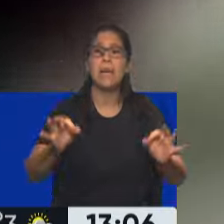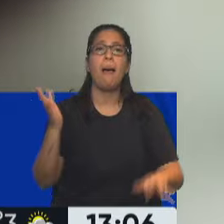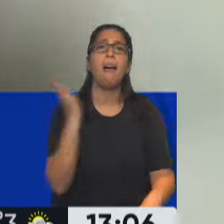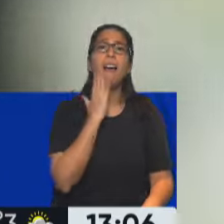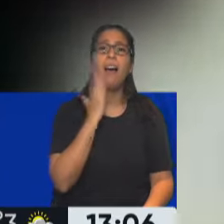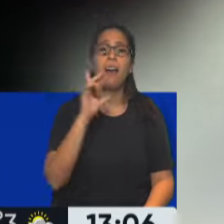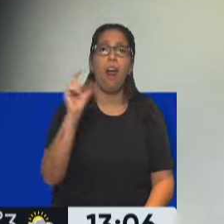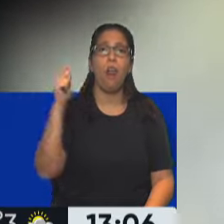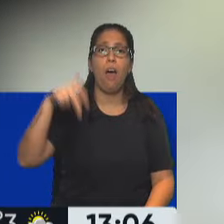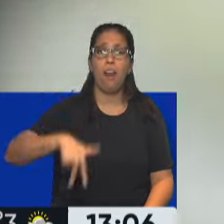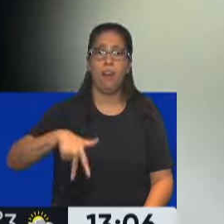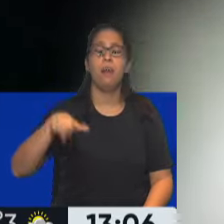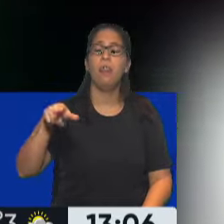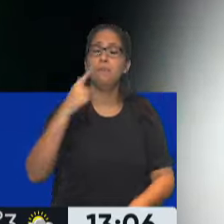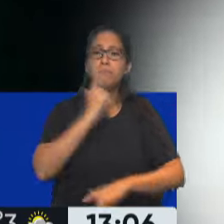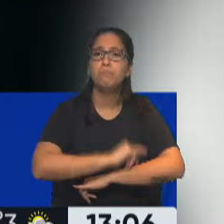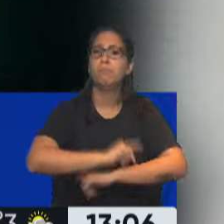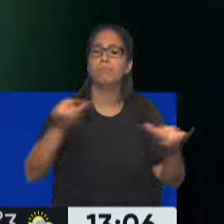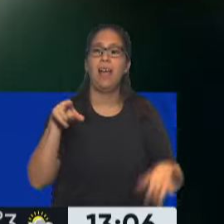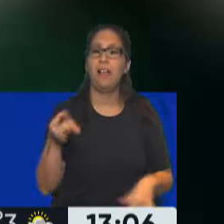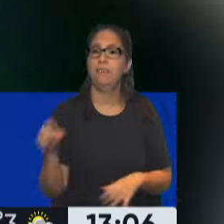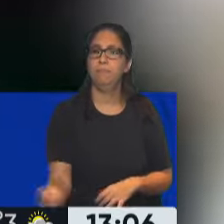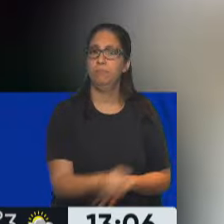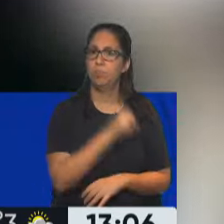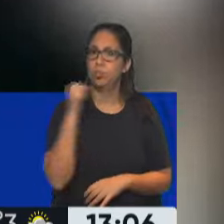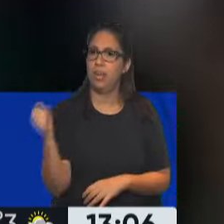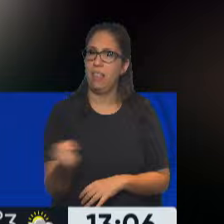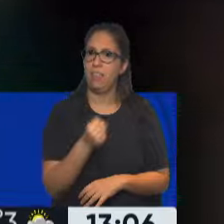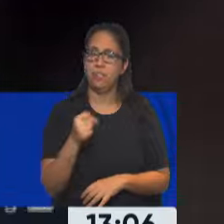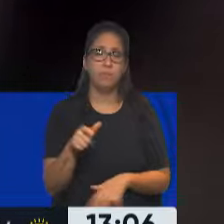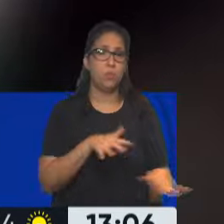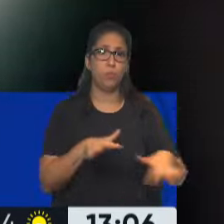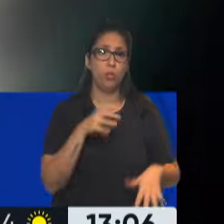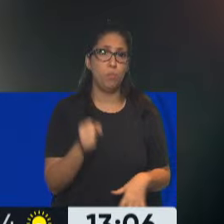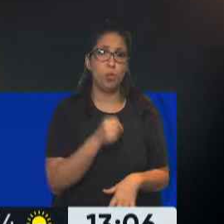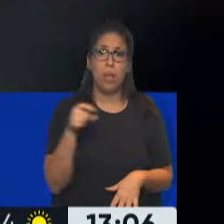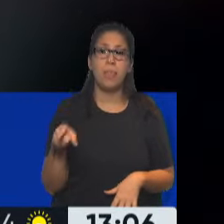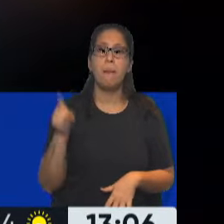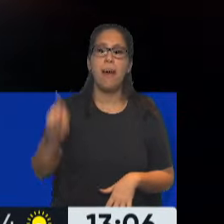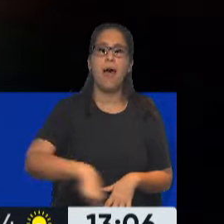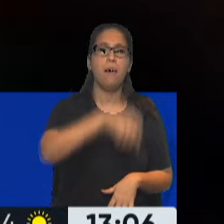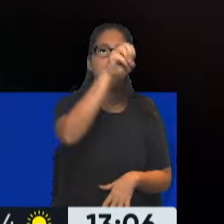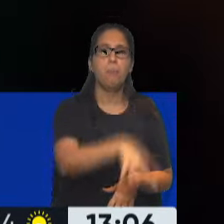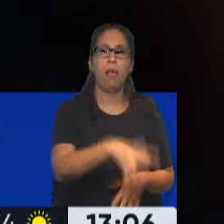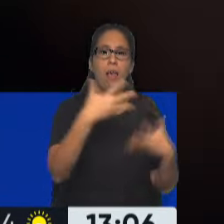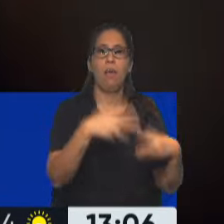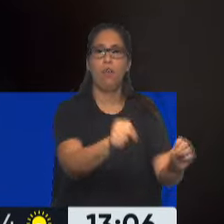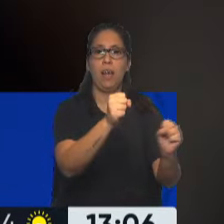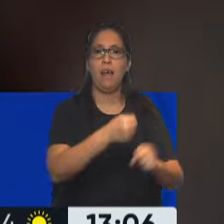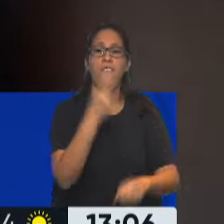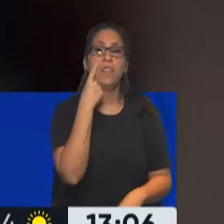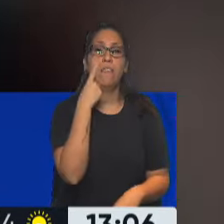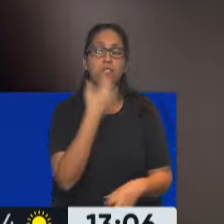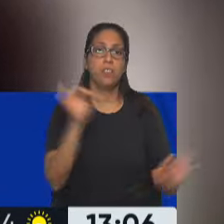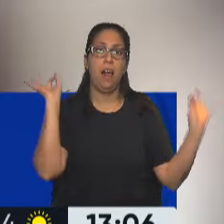loan creo que es uno de las de las de las de los hechos más importantes para la aparición sano y salvo de loan usted cree que